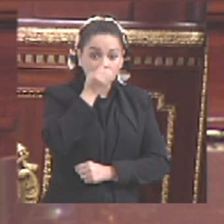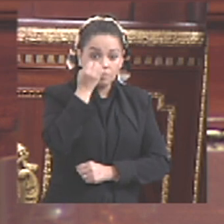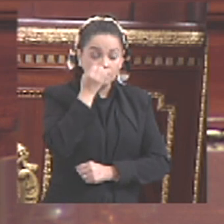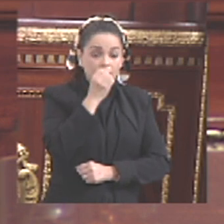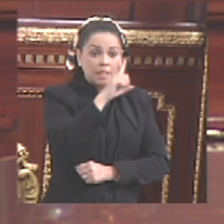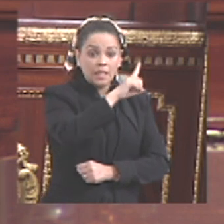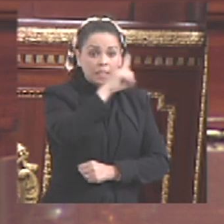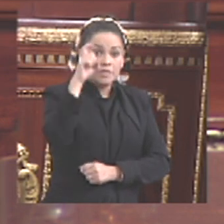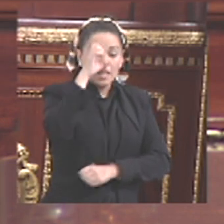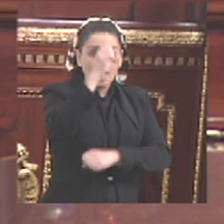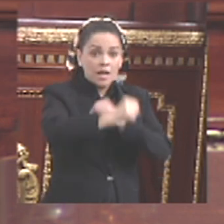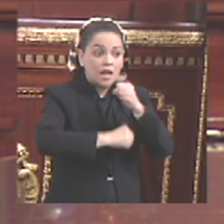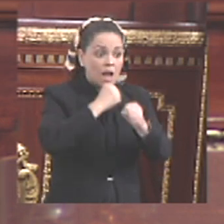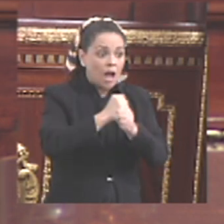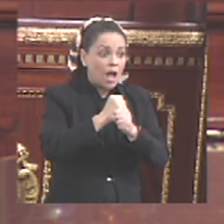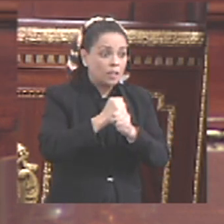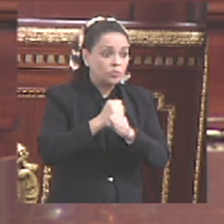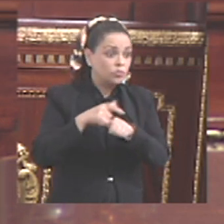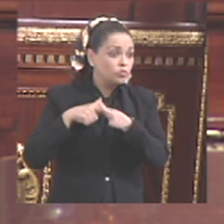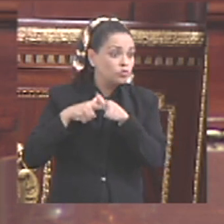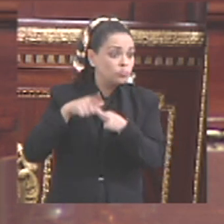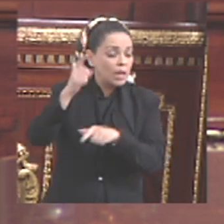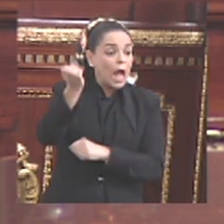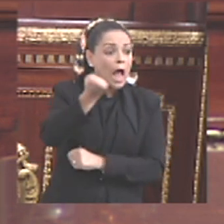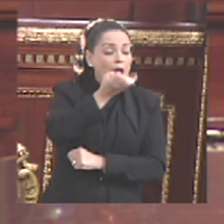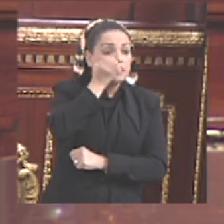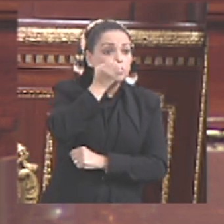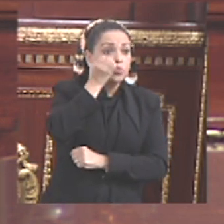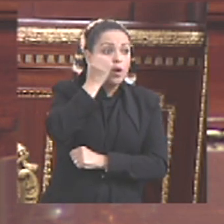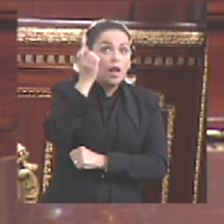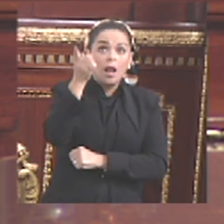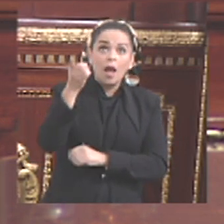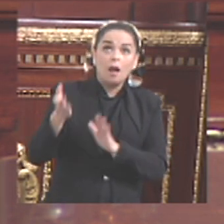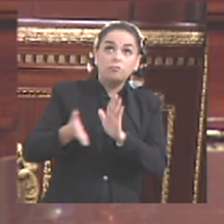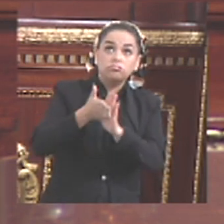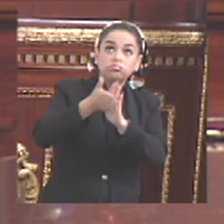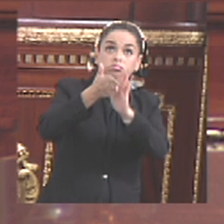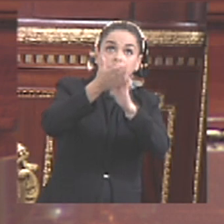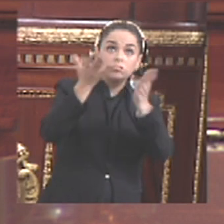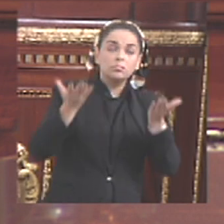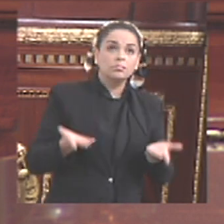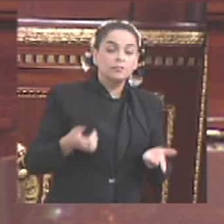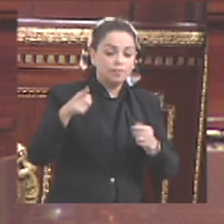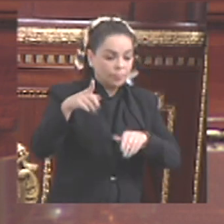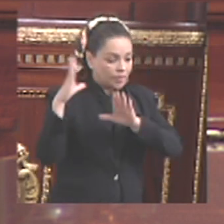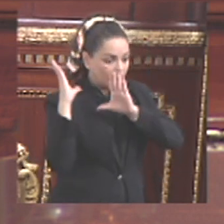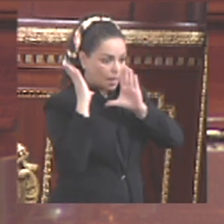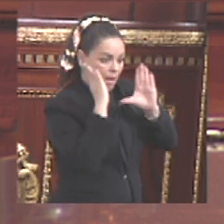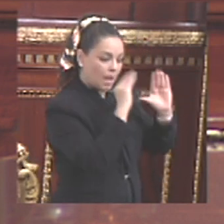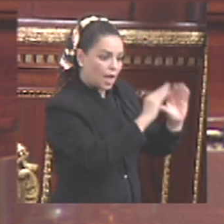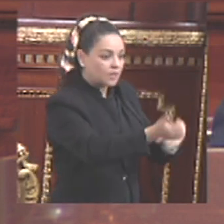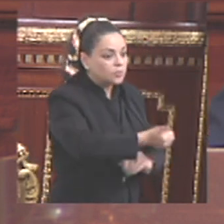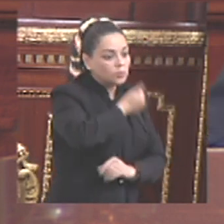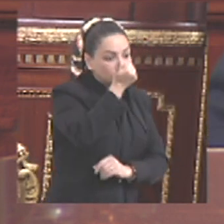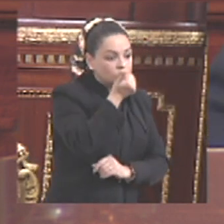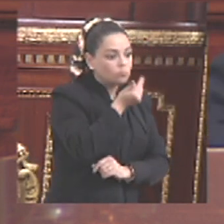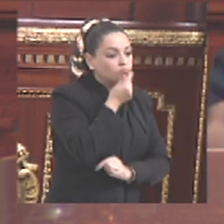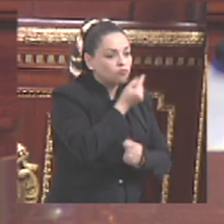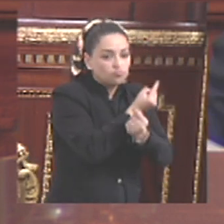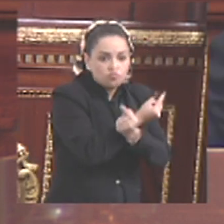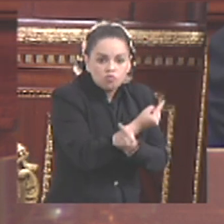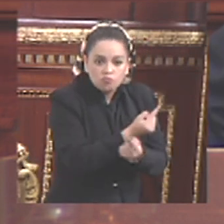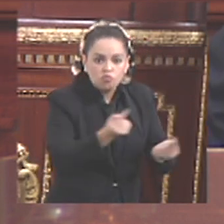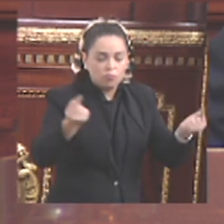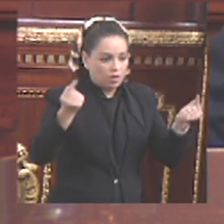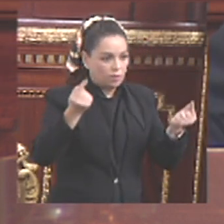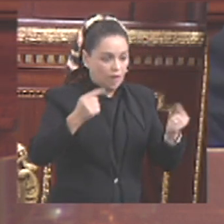del conocimiento, de ser aulas de la enseñanza, de ser aulas del saber. En este Parlamento,